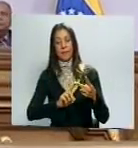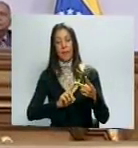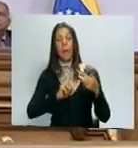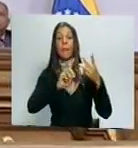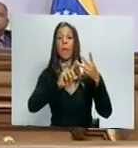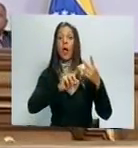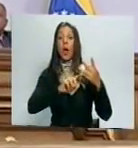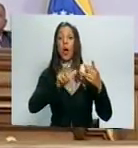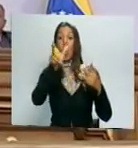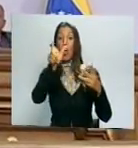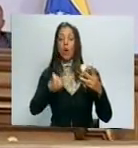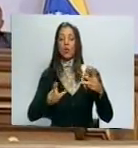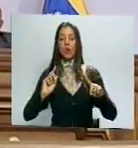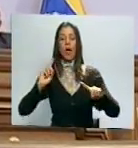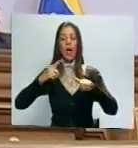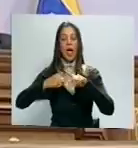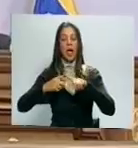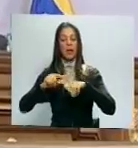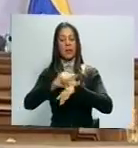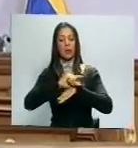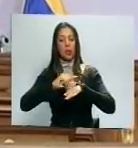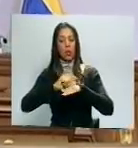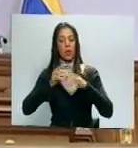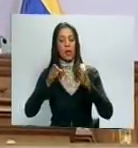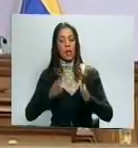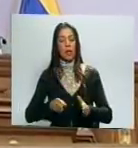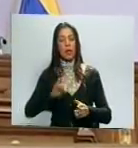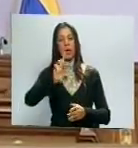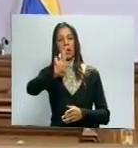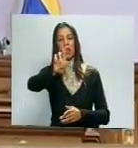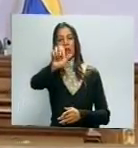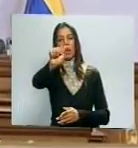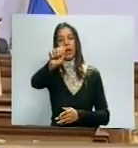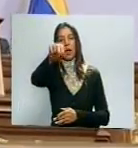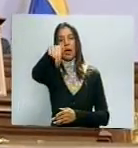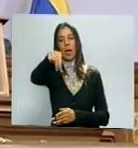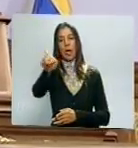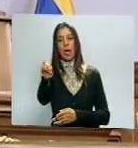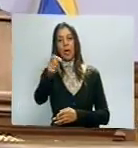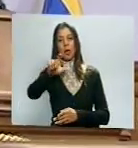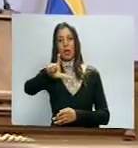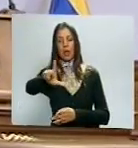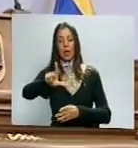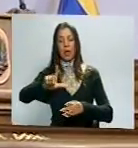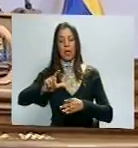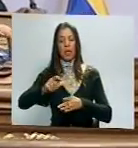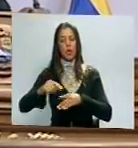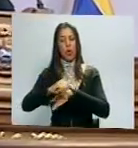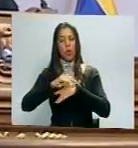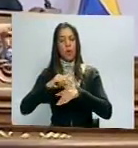y el ex gobernador Rangel Gómez, gobernador de Bolívar, fueron sancionados por el imperialismo.